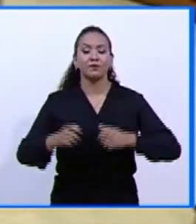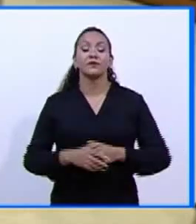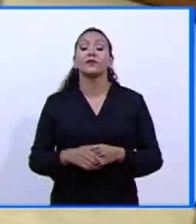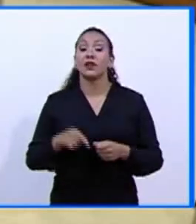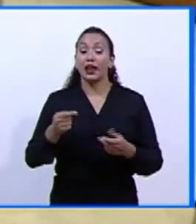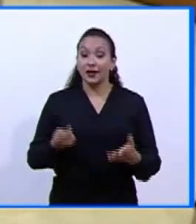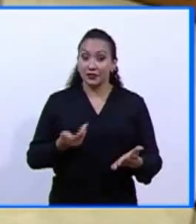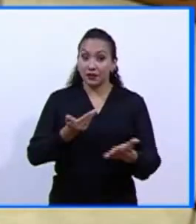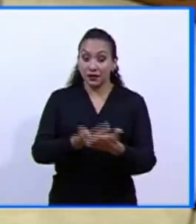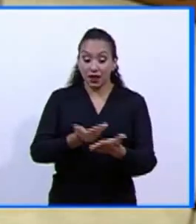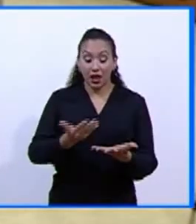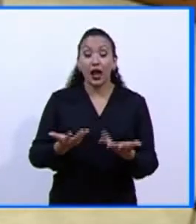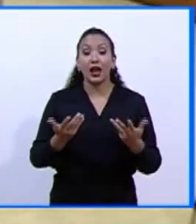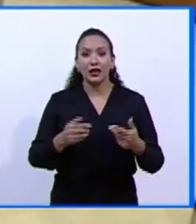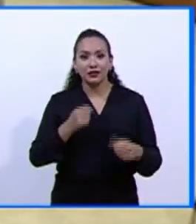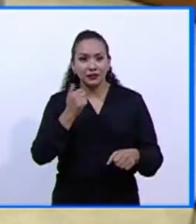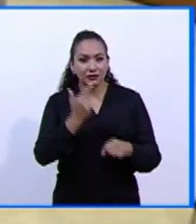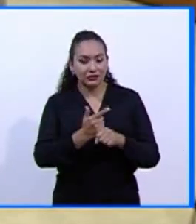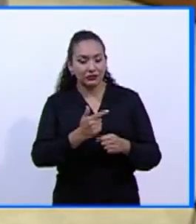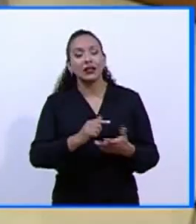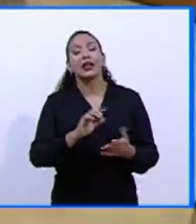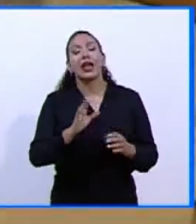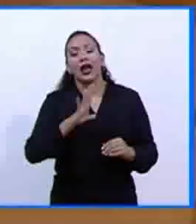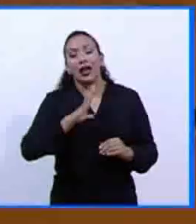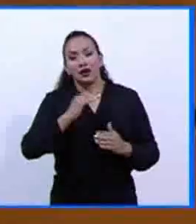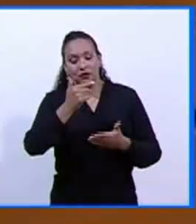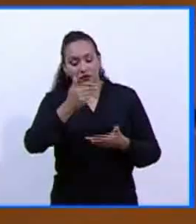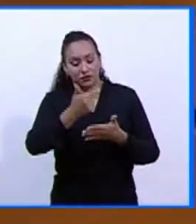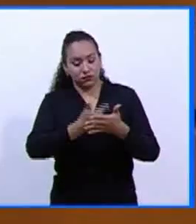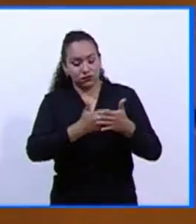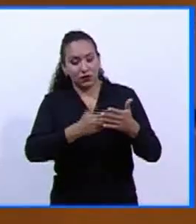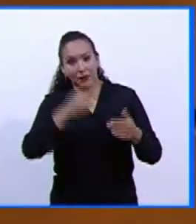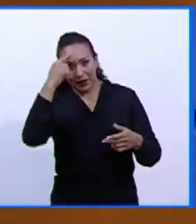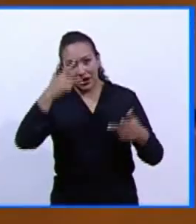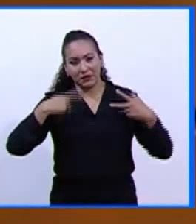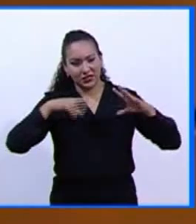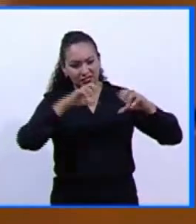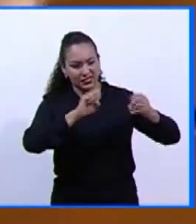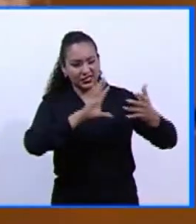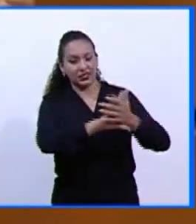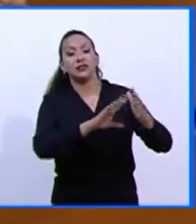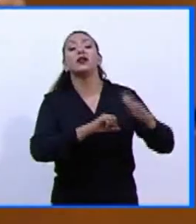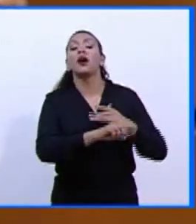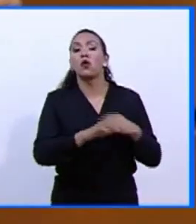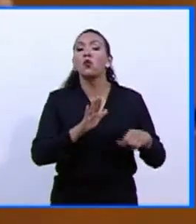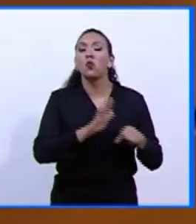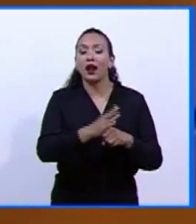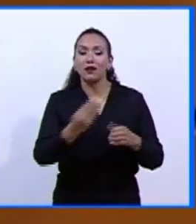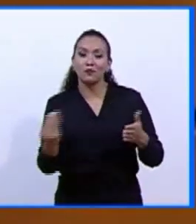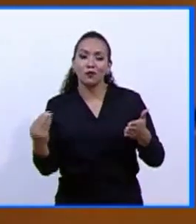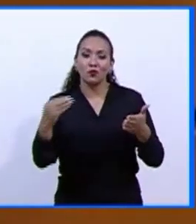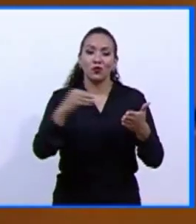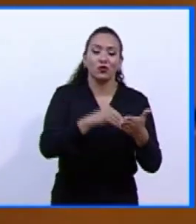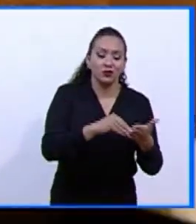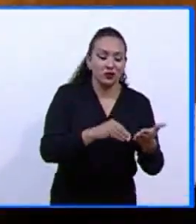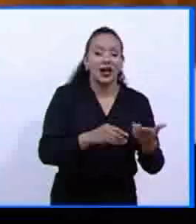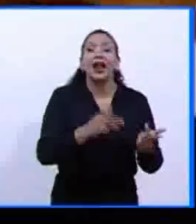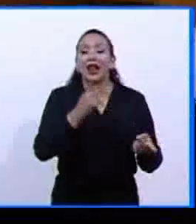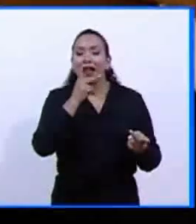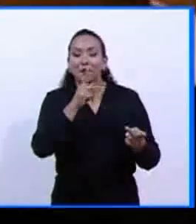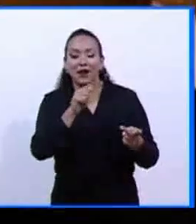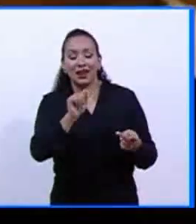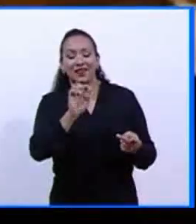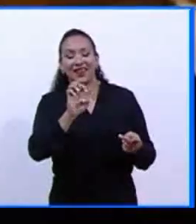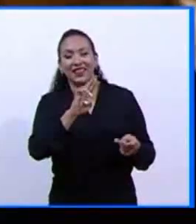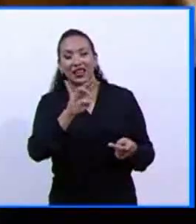amplía el catálogo de los delitos en los que procede la prisión preventiva oficiosa, al incorporar el delito de terrorismo, que aplica